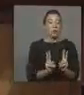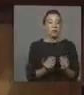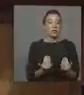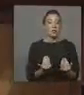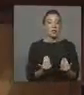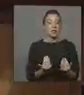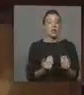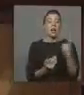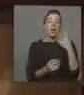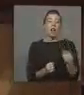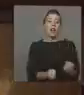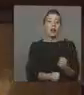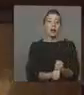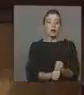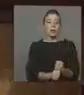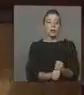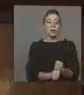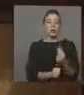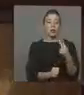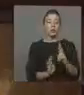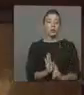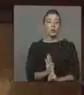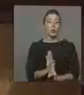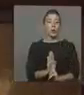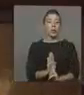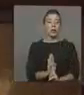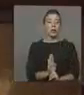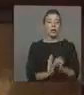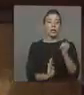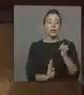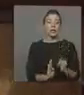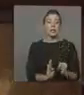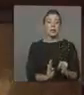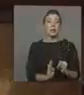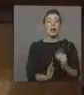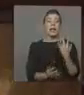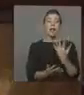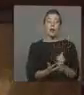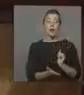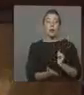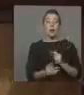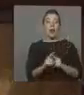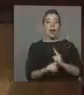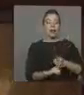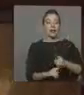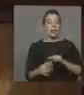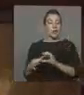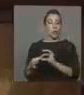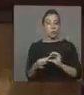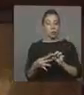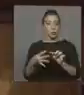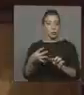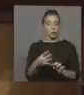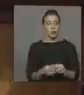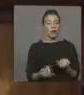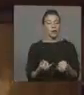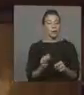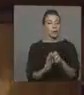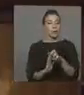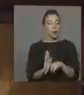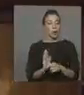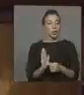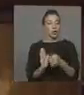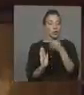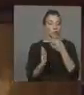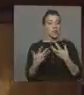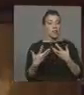en subsidio de sus representantes siempre que concurran los requisitos a la respectiva causal. Finalmente, el proyecto reconoce